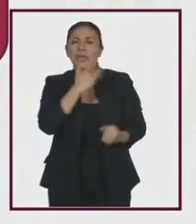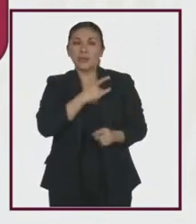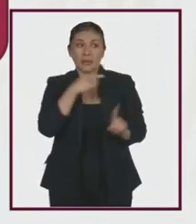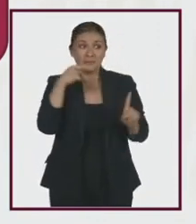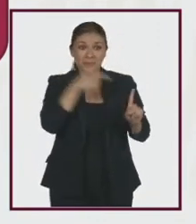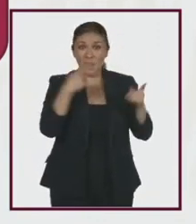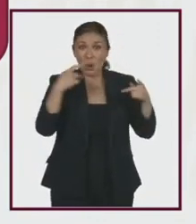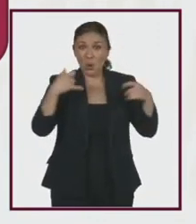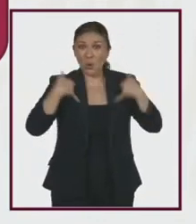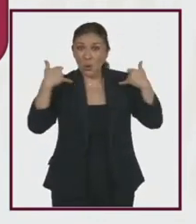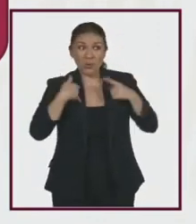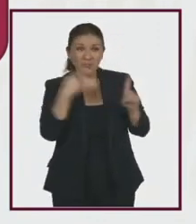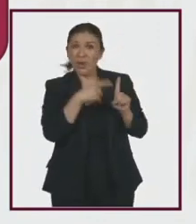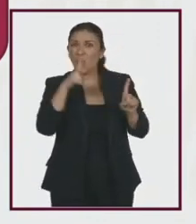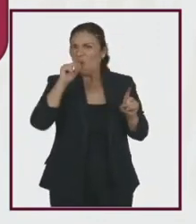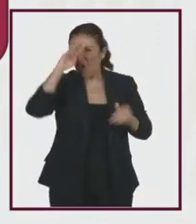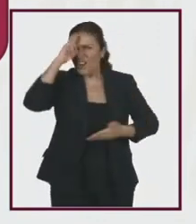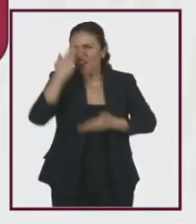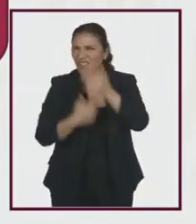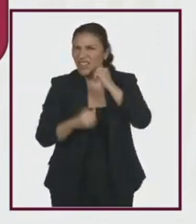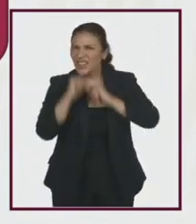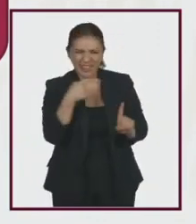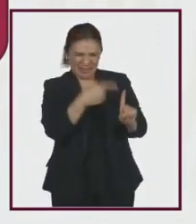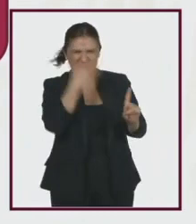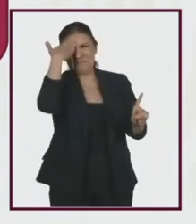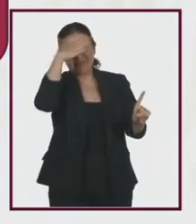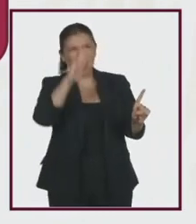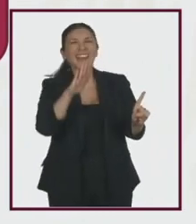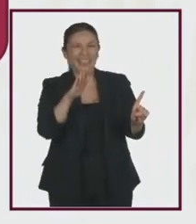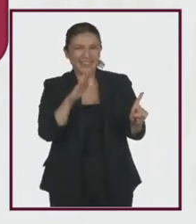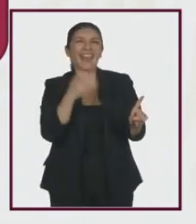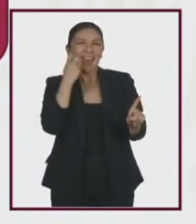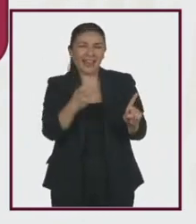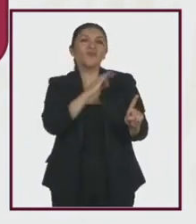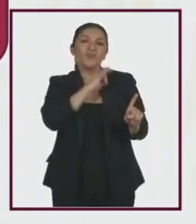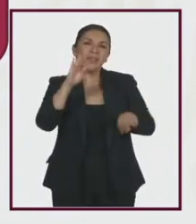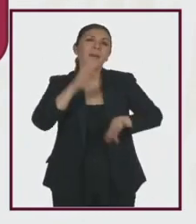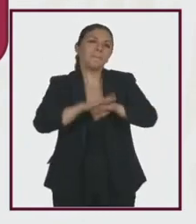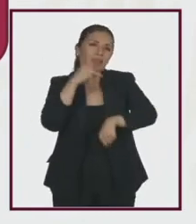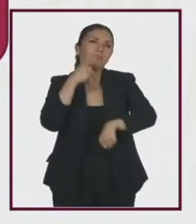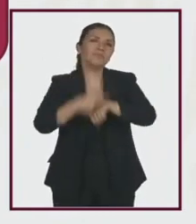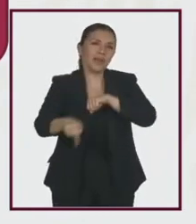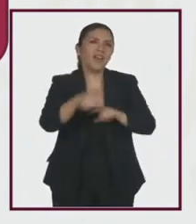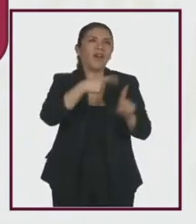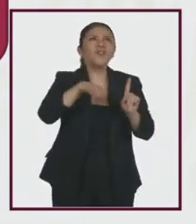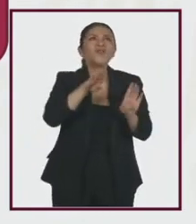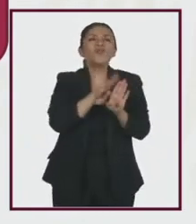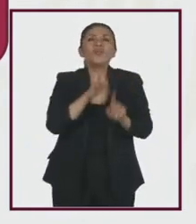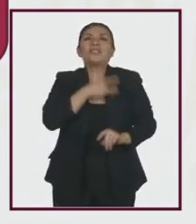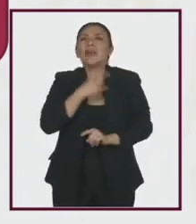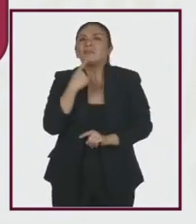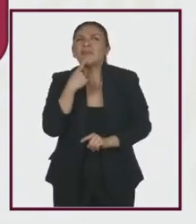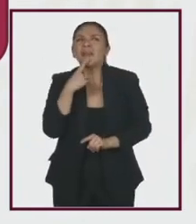es rebelde no es adolescente, ¿no? También. Y entonces todo eso los pone en mayor riesgo de consumir o de buscar, y si